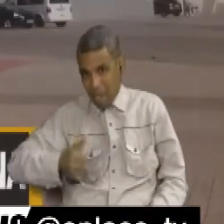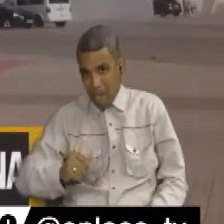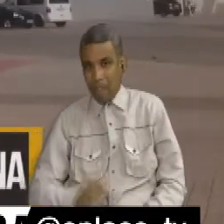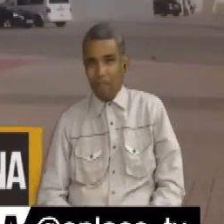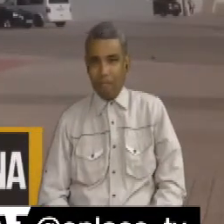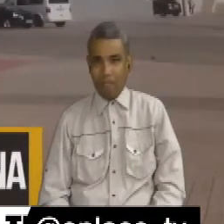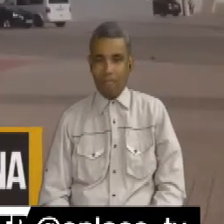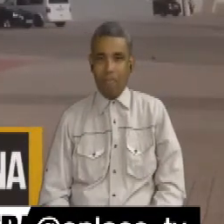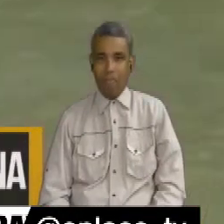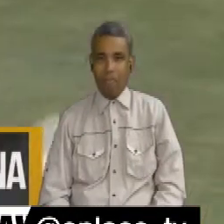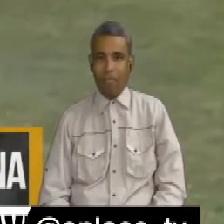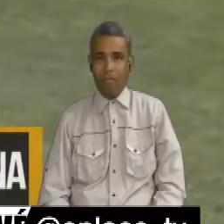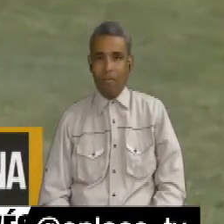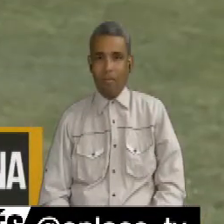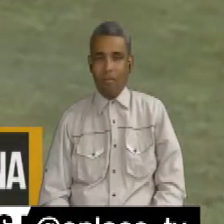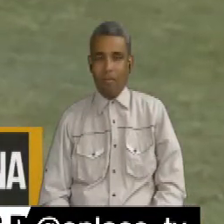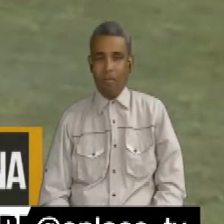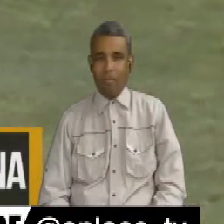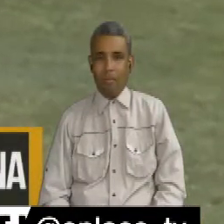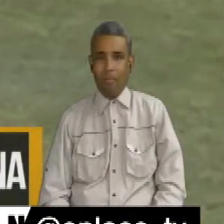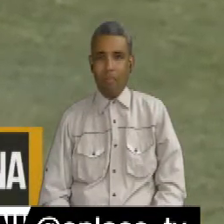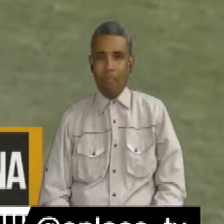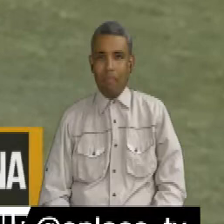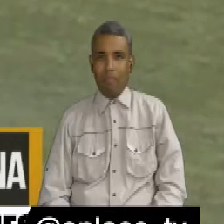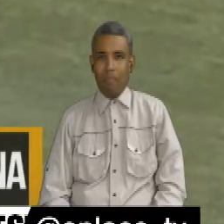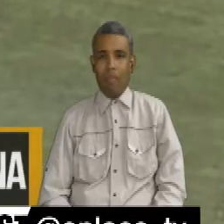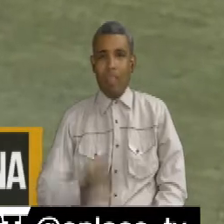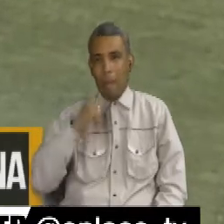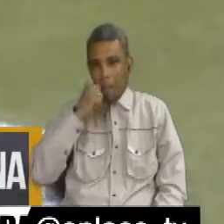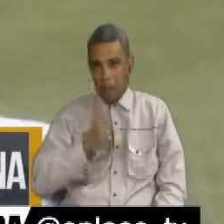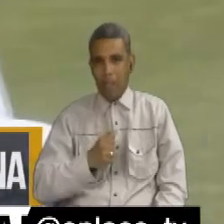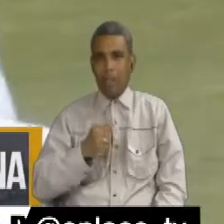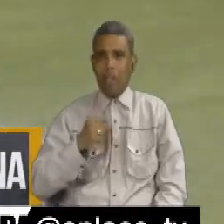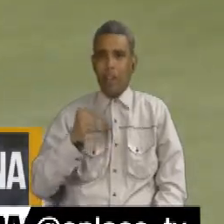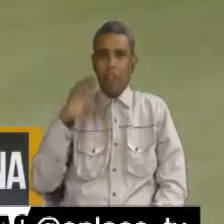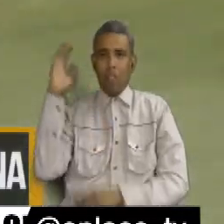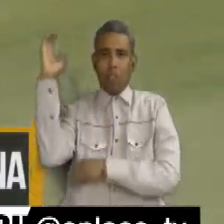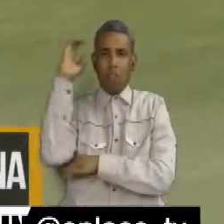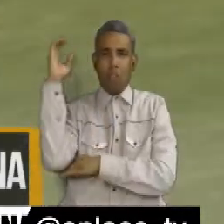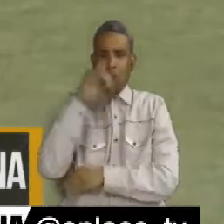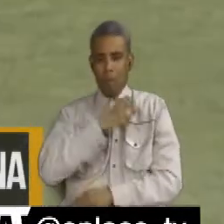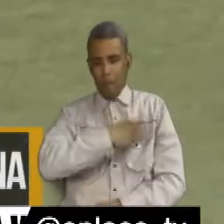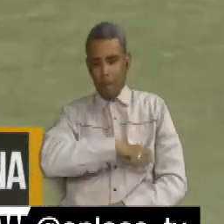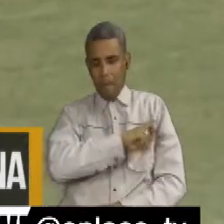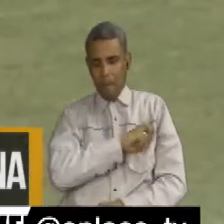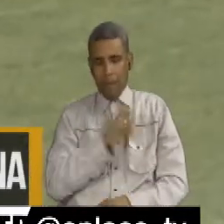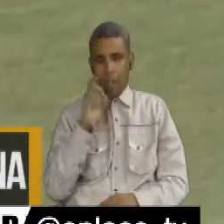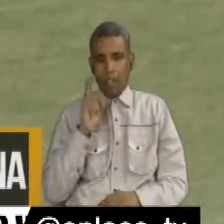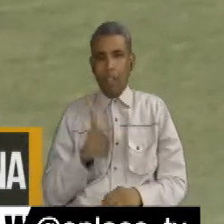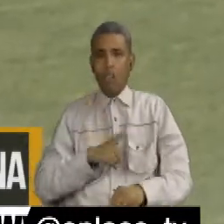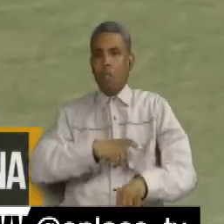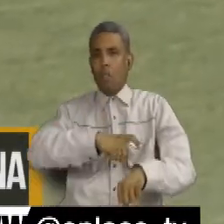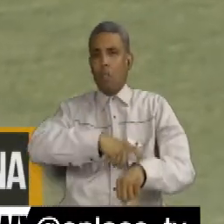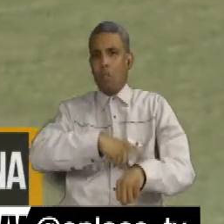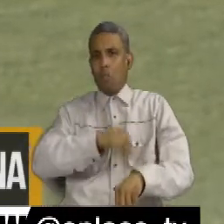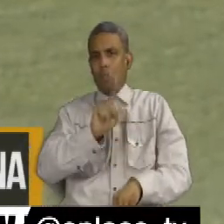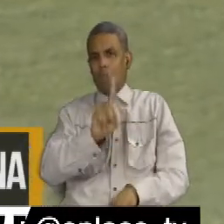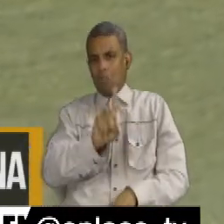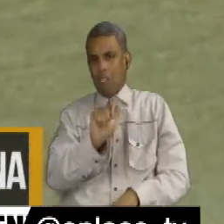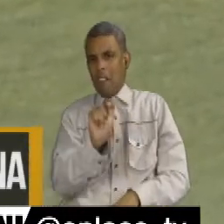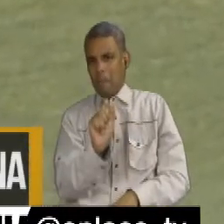en territorio español. España frente a Colombia, el compromiso será mañana 1:30 de la tarde, hora de nuestro